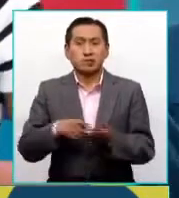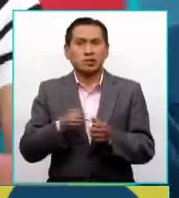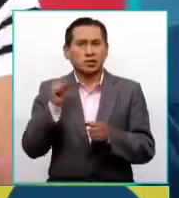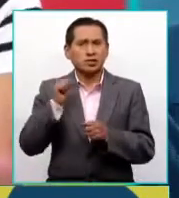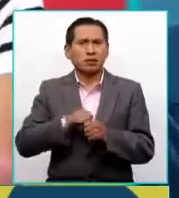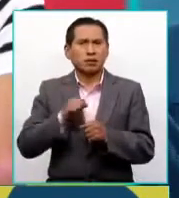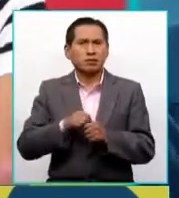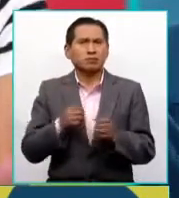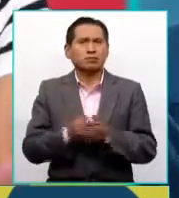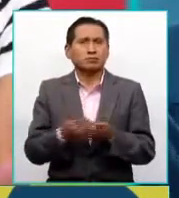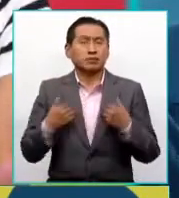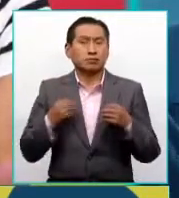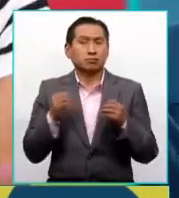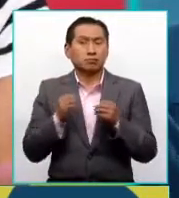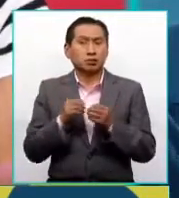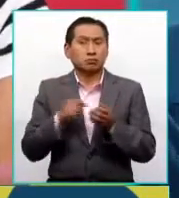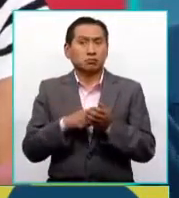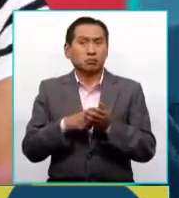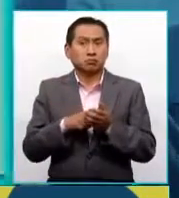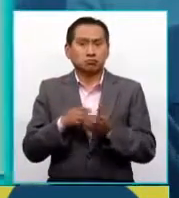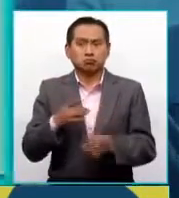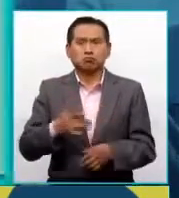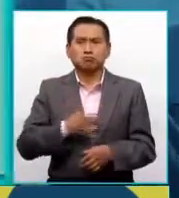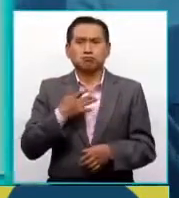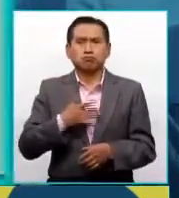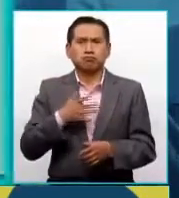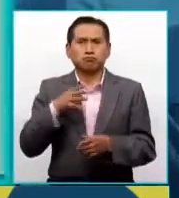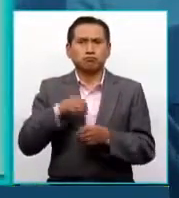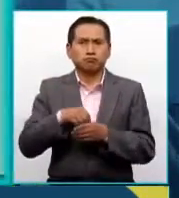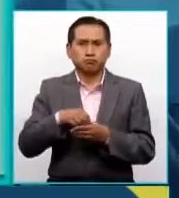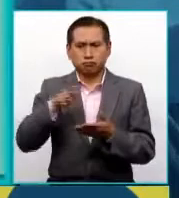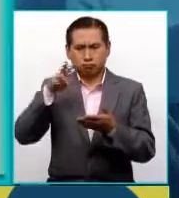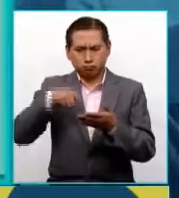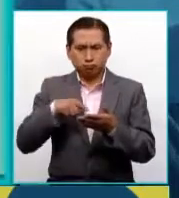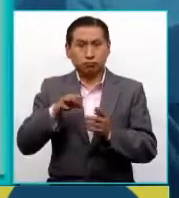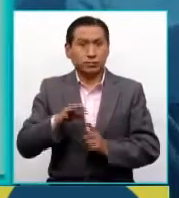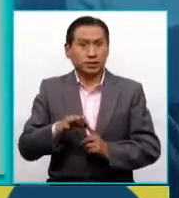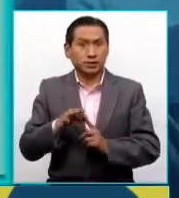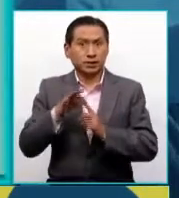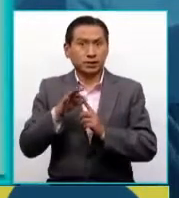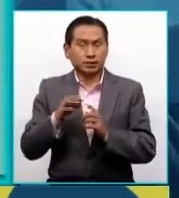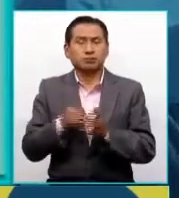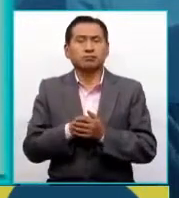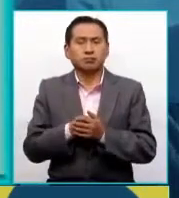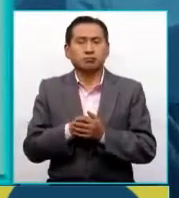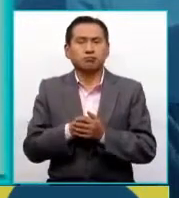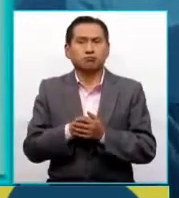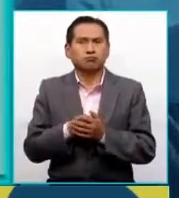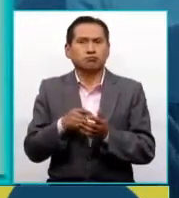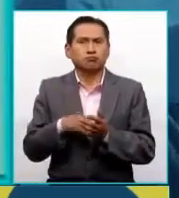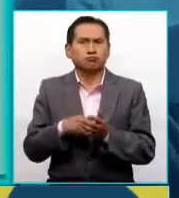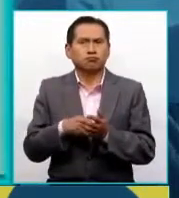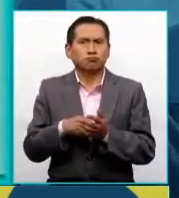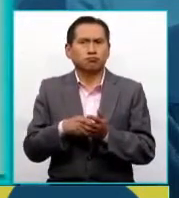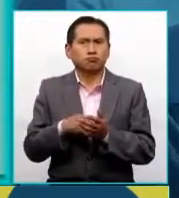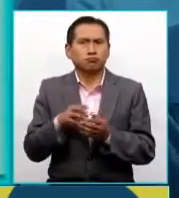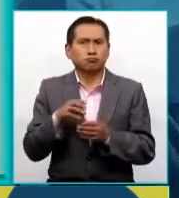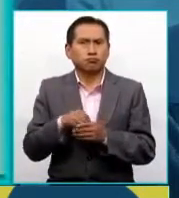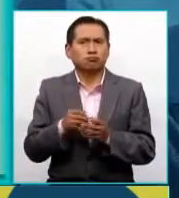que efectivamente se inspira en lecturas muy particulares de Medea,